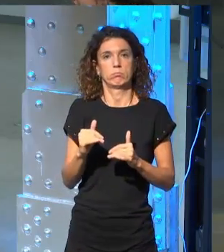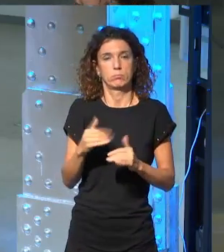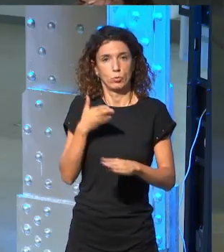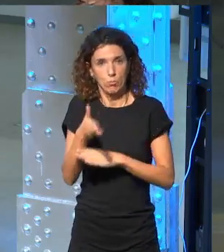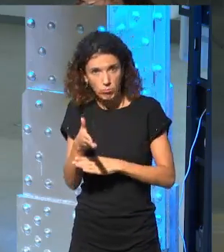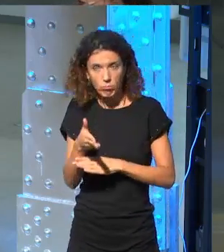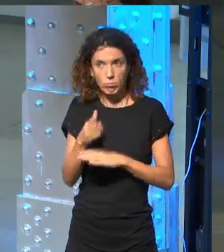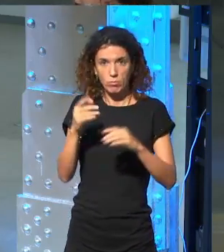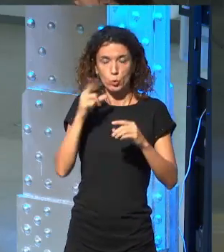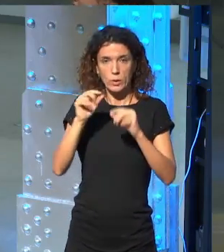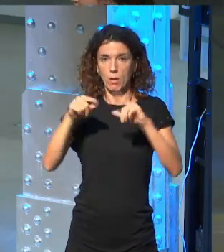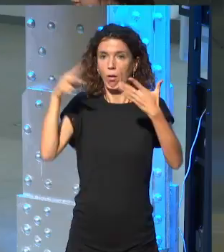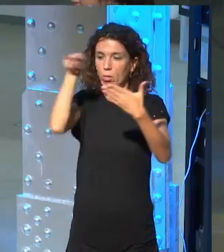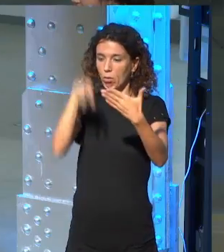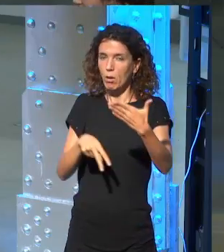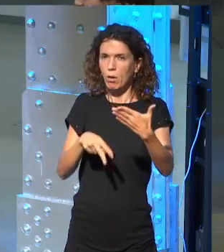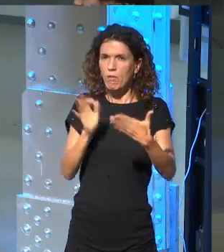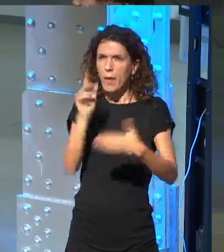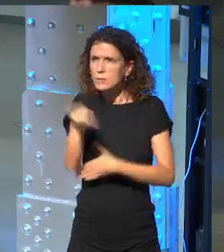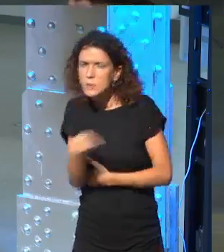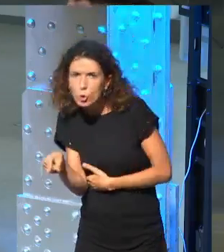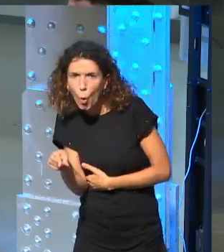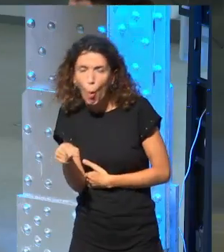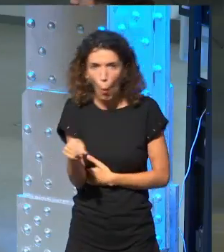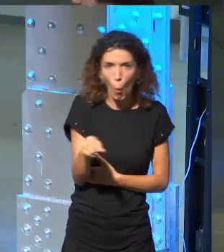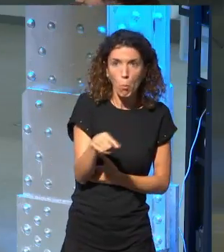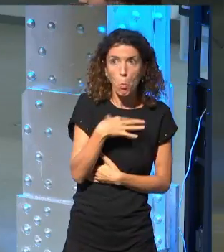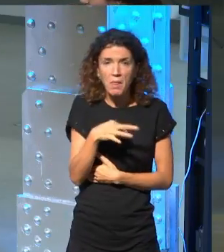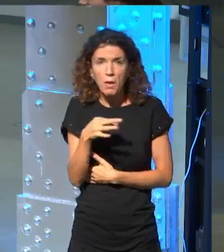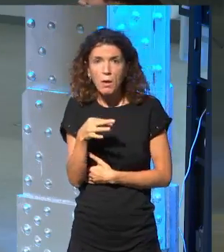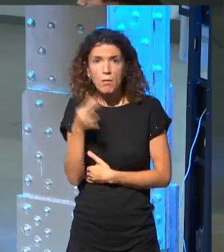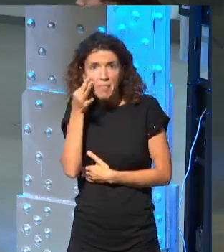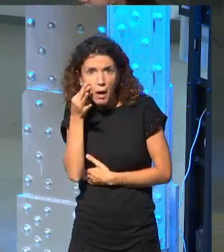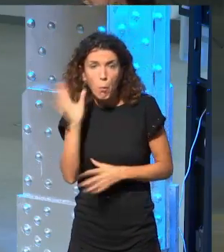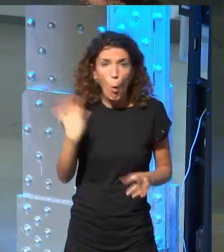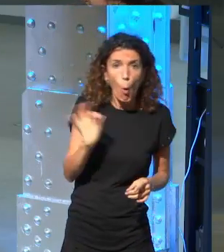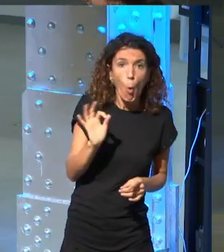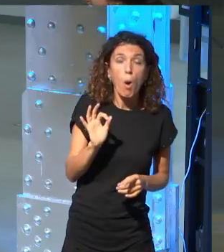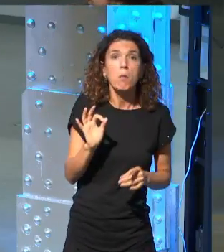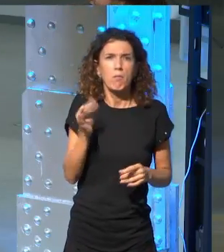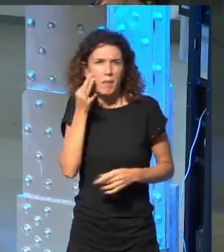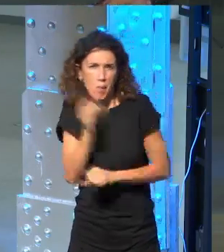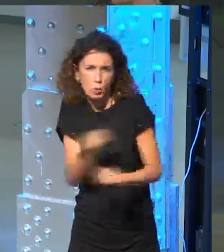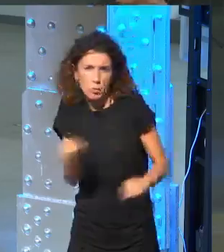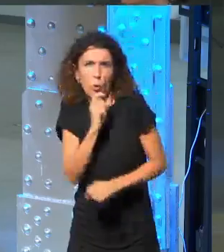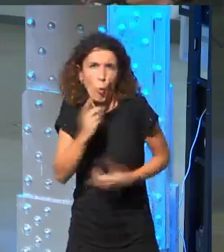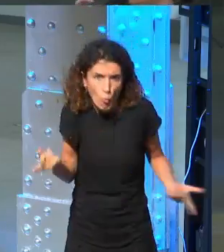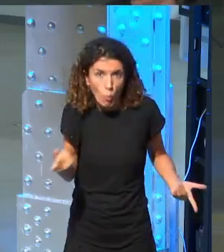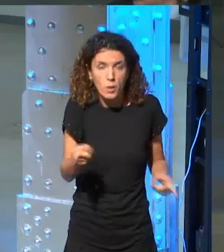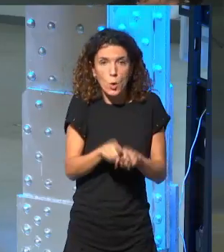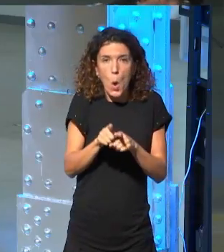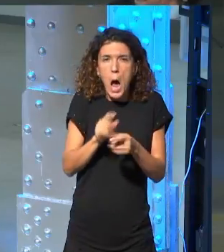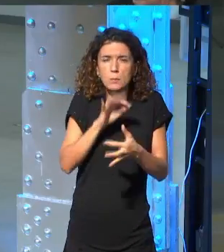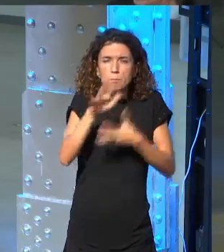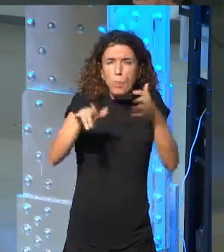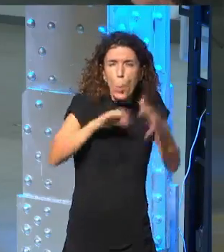the fuck, o sea, y hablábamos en plan, ¿pero es verdad o no es verdad? Y la gente, pero no es verdad, ¿no? O sea, y yo, pero, no, o sea, ¿cómo va a ser verdad? Y había como un bulo